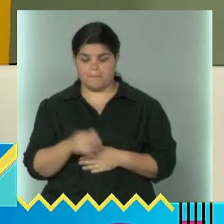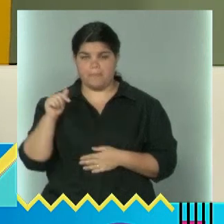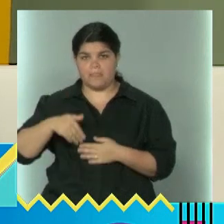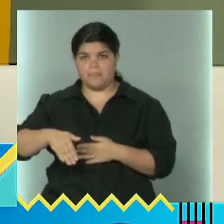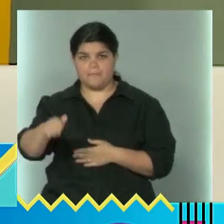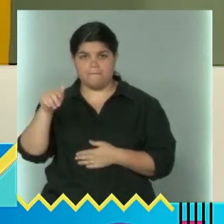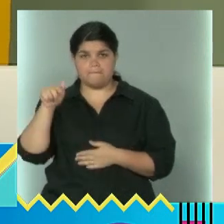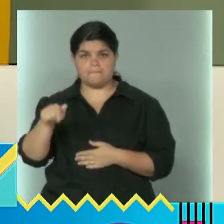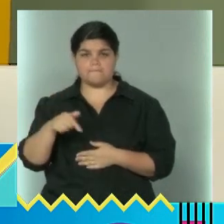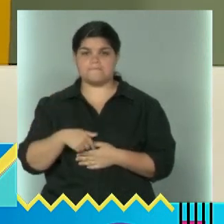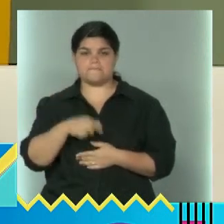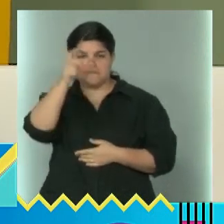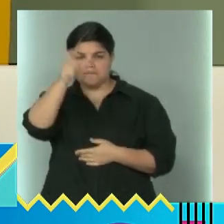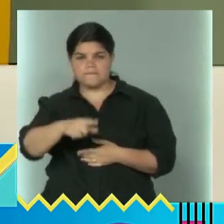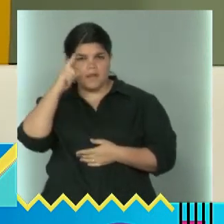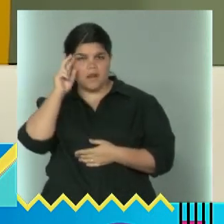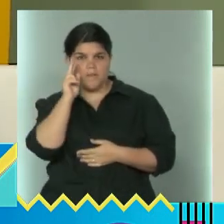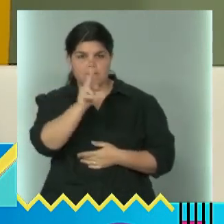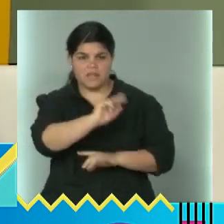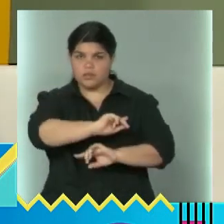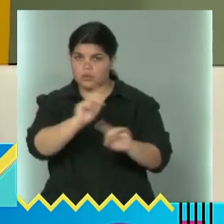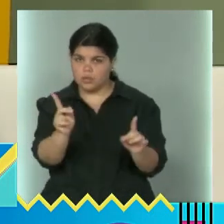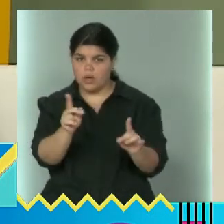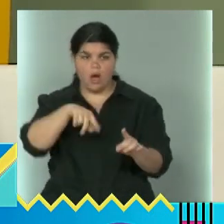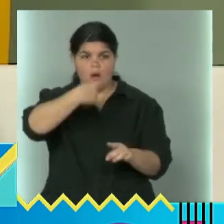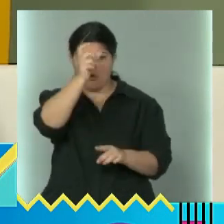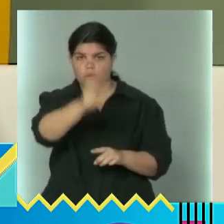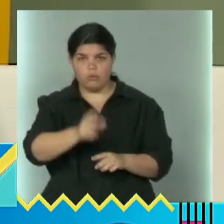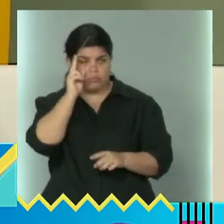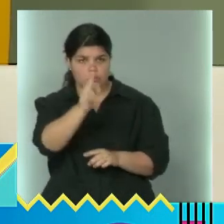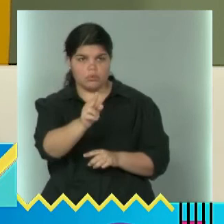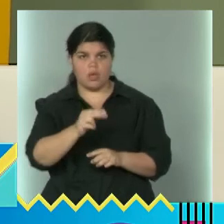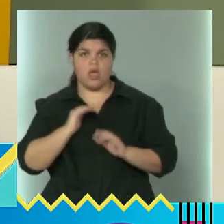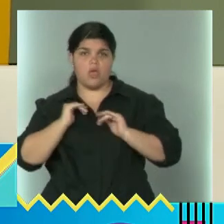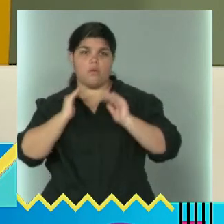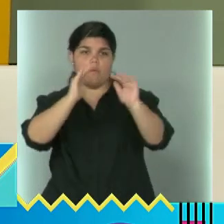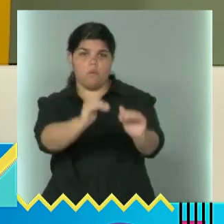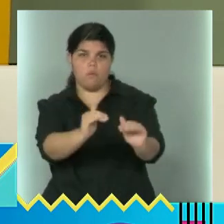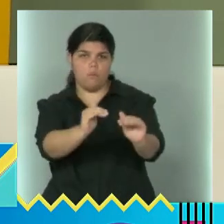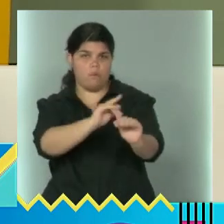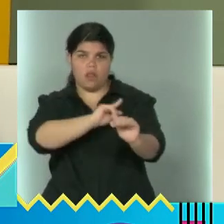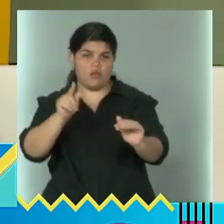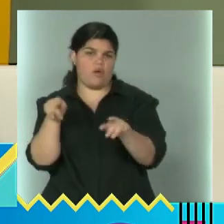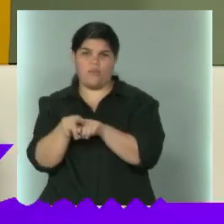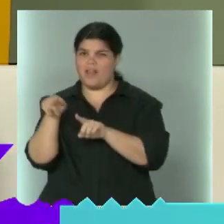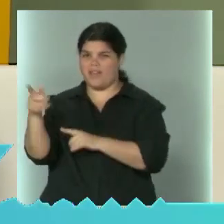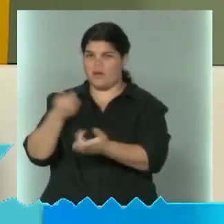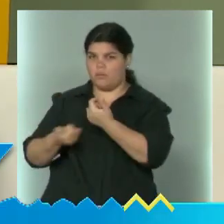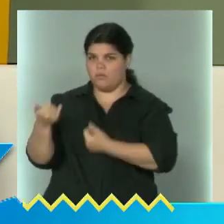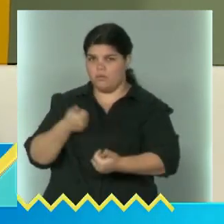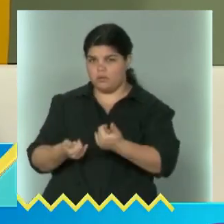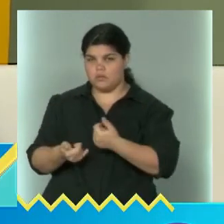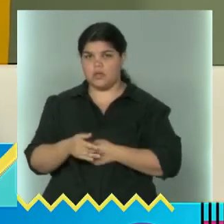otro como un legítimo otro, como no respetarlo, la asimetría que trajo Alejandro en un momento. Digo,